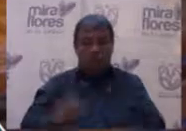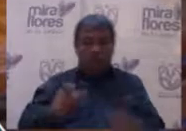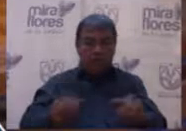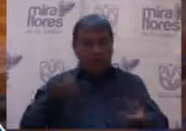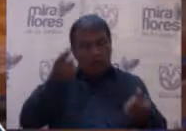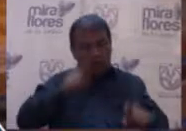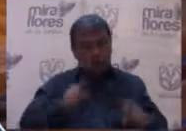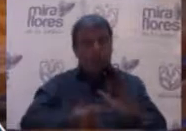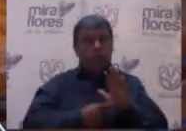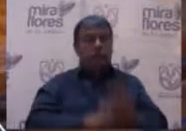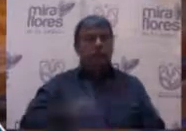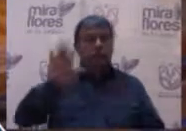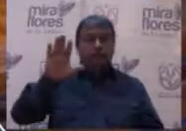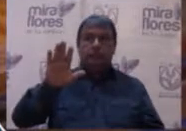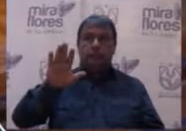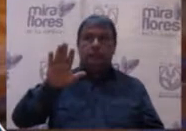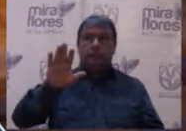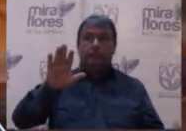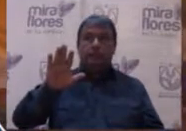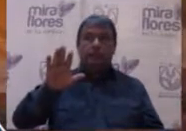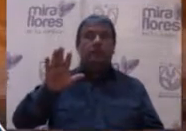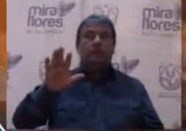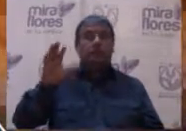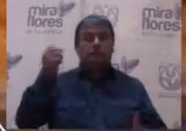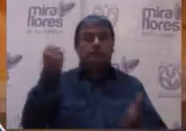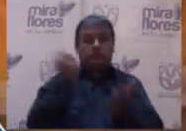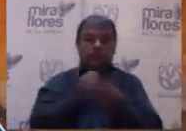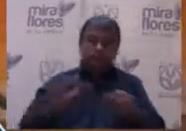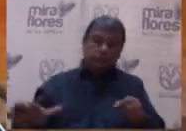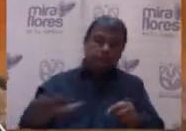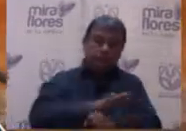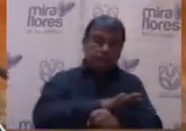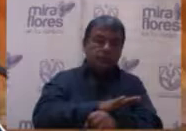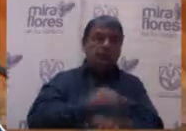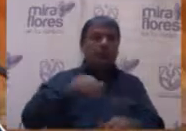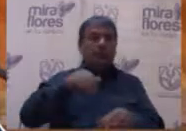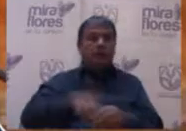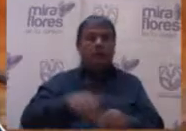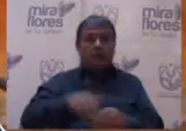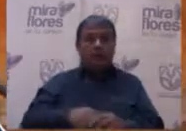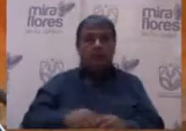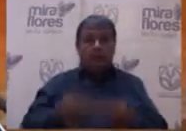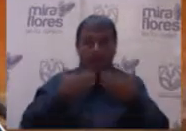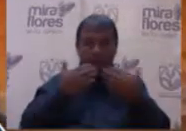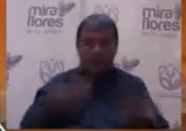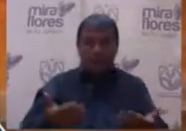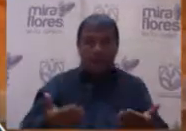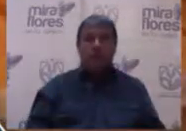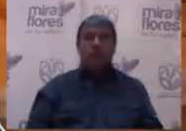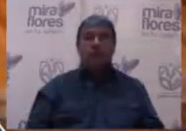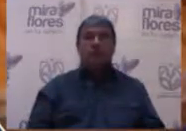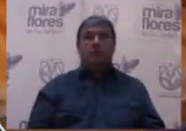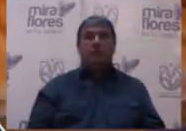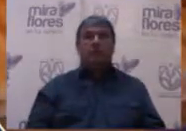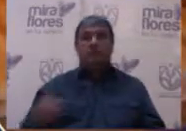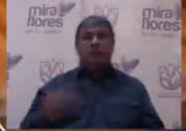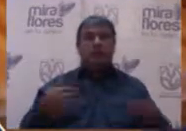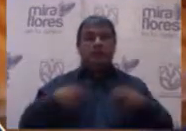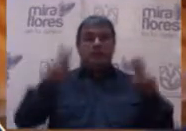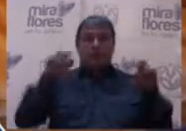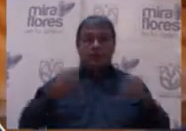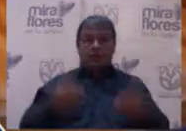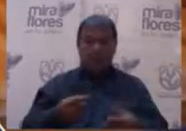si no se expresaron en señal de conformidad, se aprueba también por unanimidad de votos como era presumible. Muchísimas gracias. No tenemos más temas que